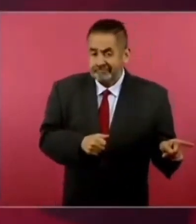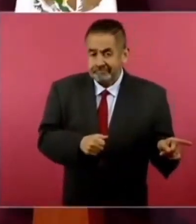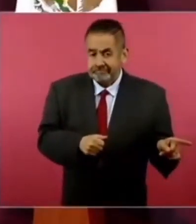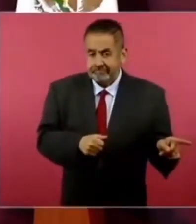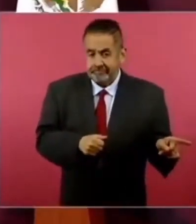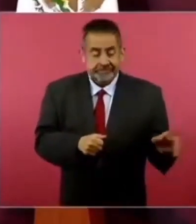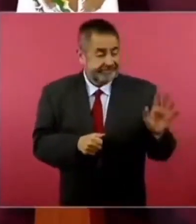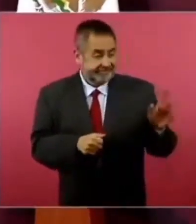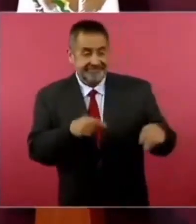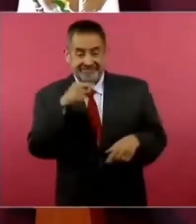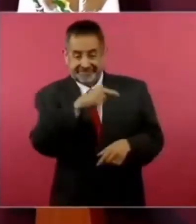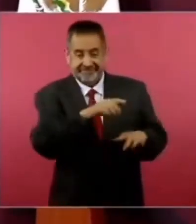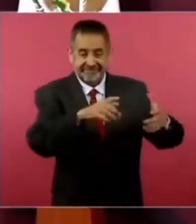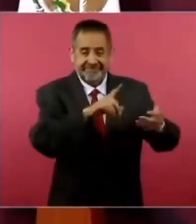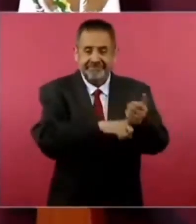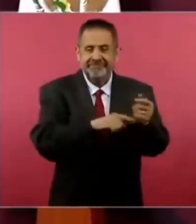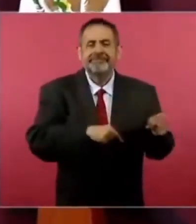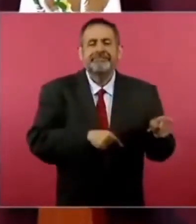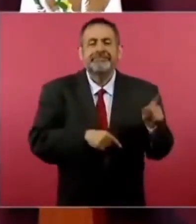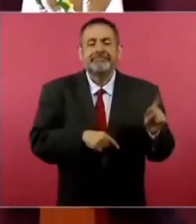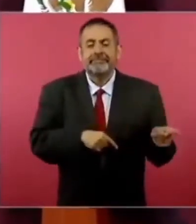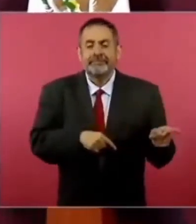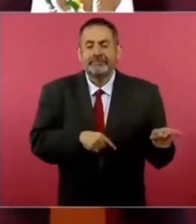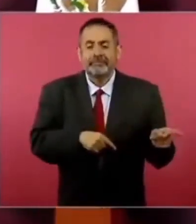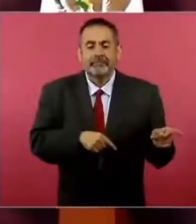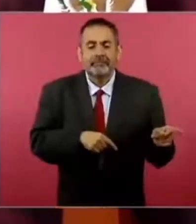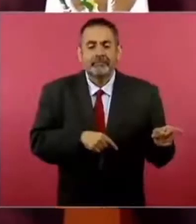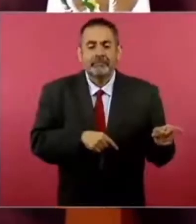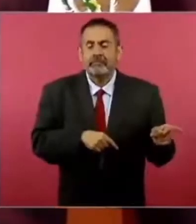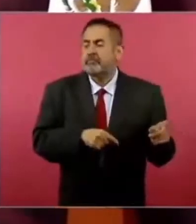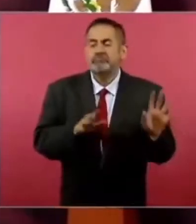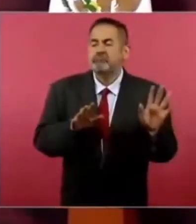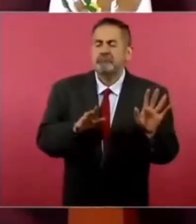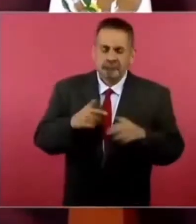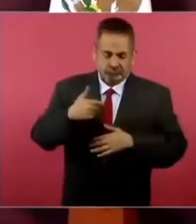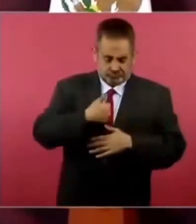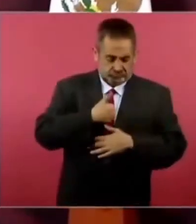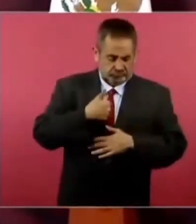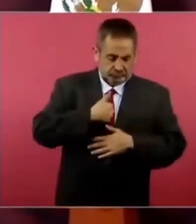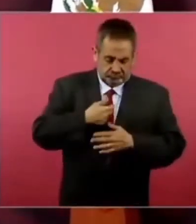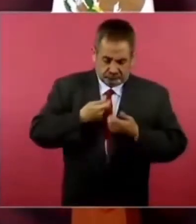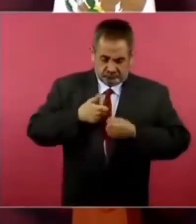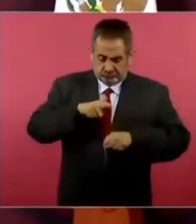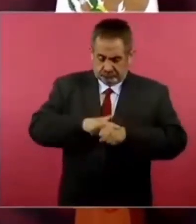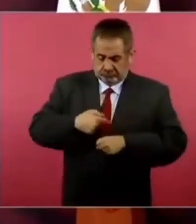Ellos lo que quieren es la superación personal.